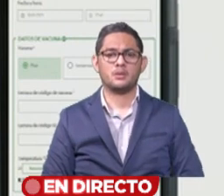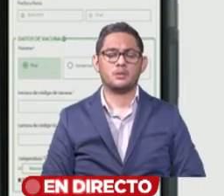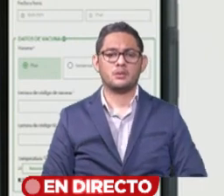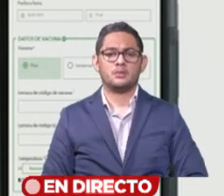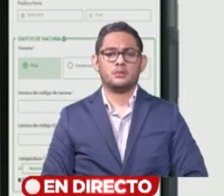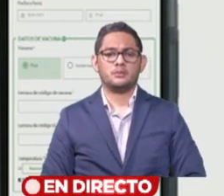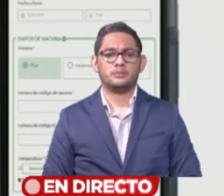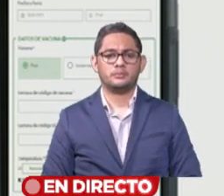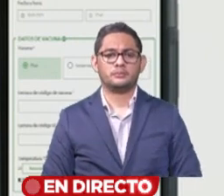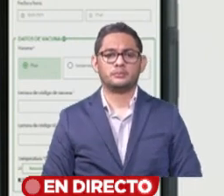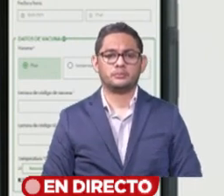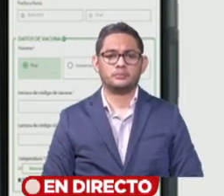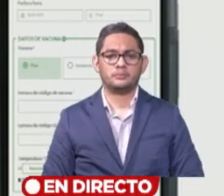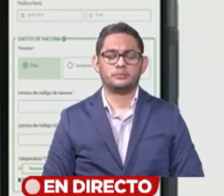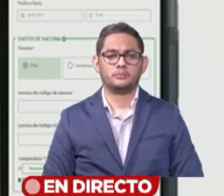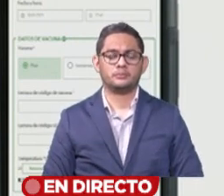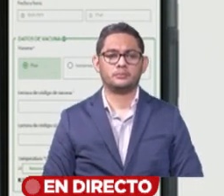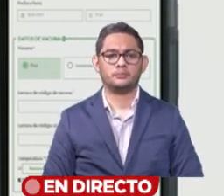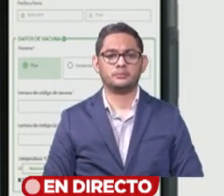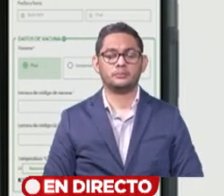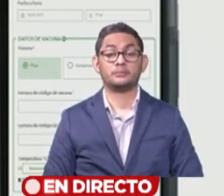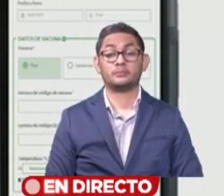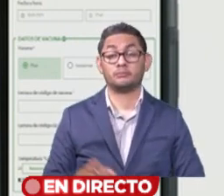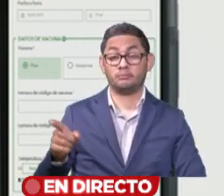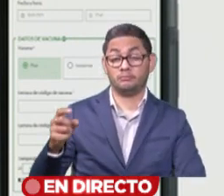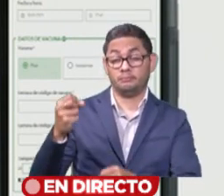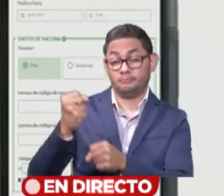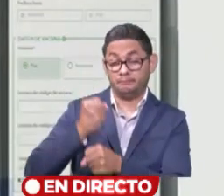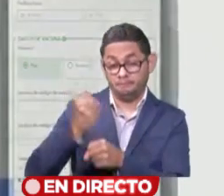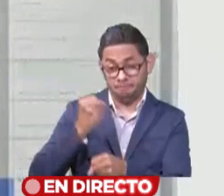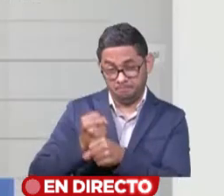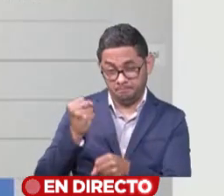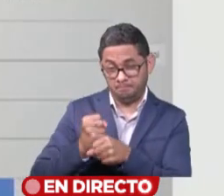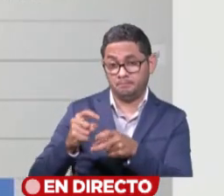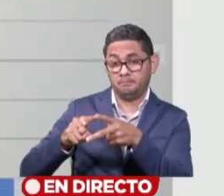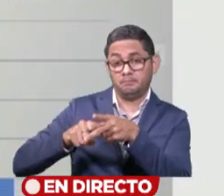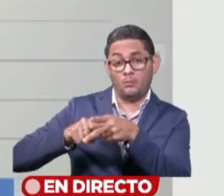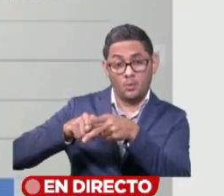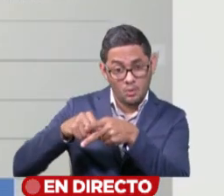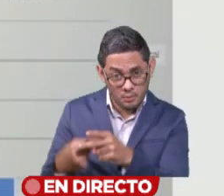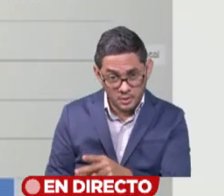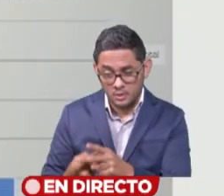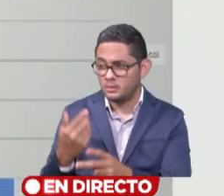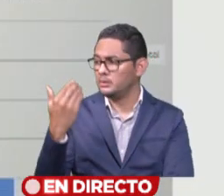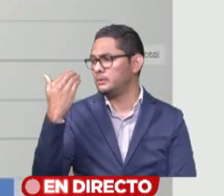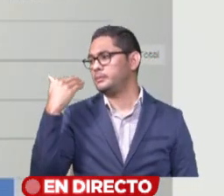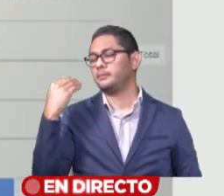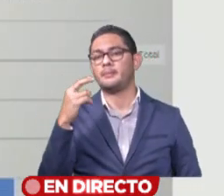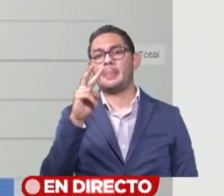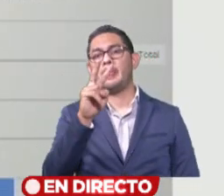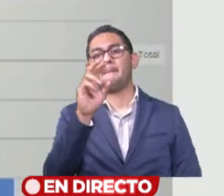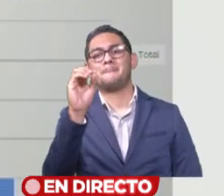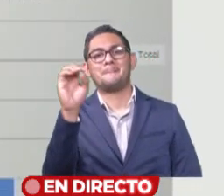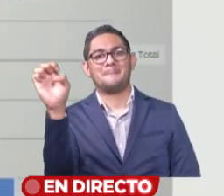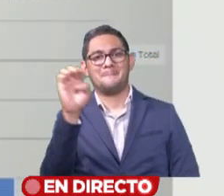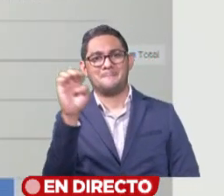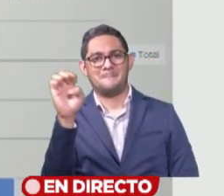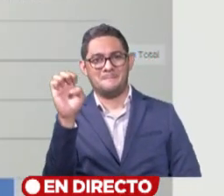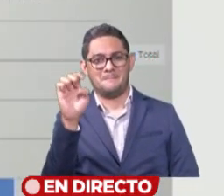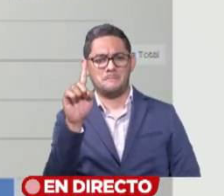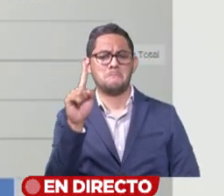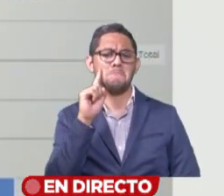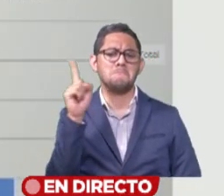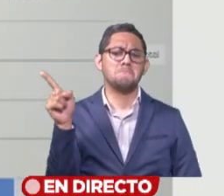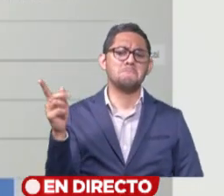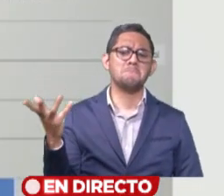momento. Si nosotros recordamos, nosotros iniciamos el proceso de vacunación el 20 de enero. ¿Qué tenemos en esta